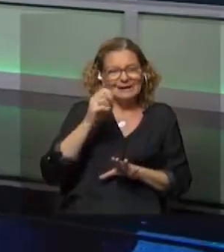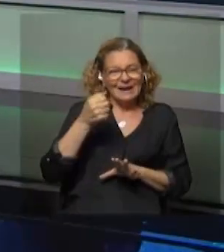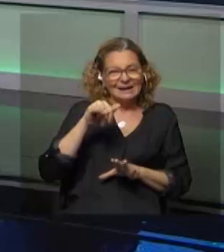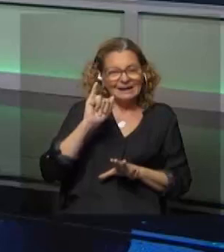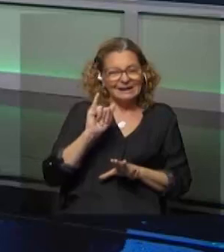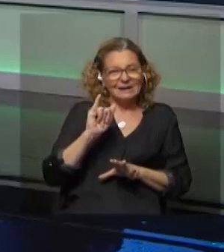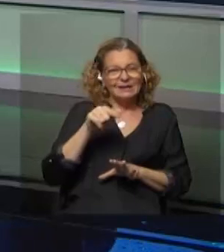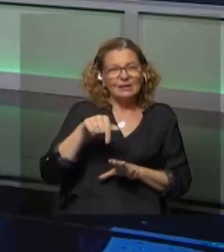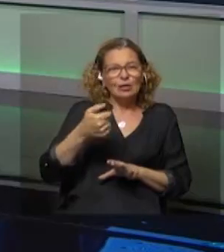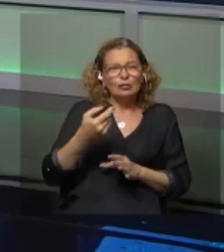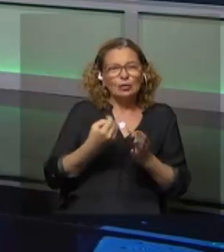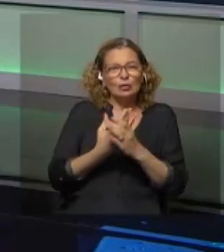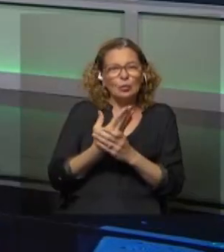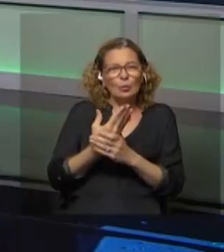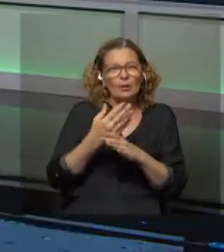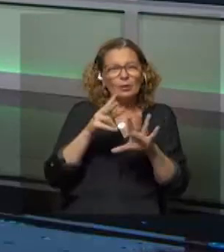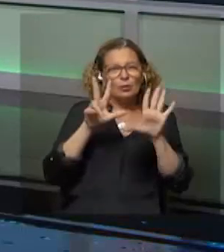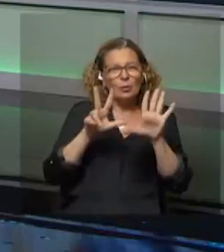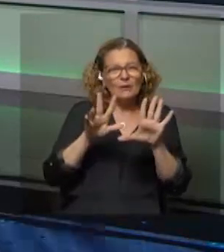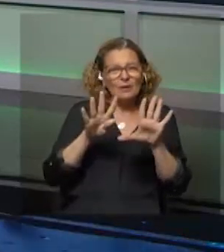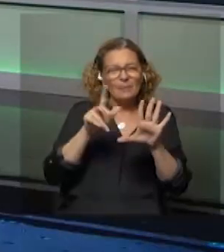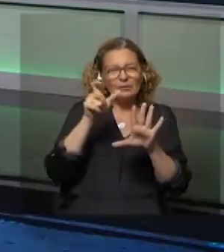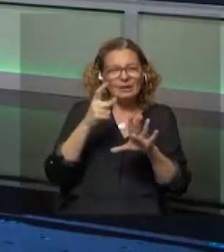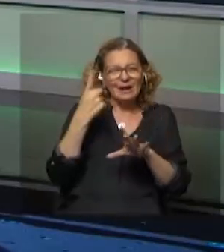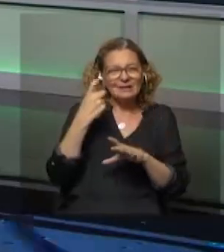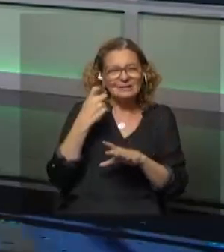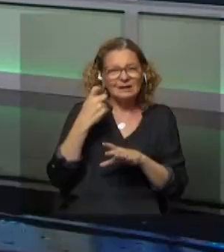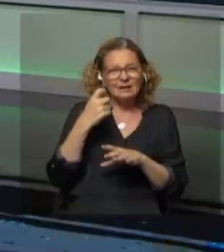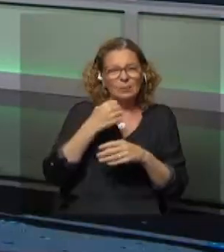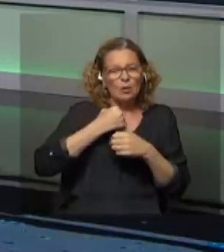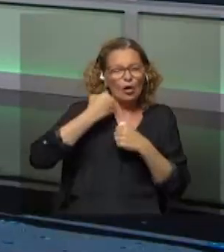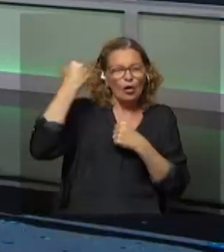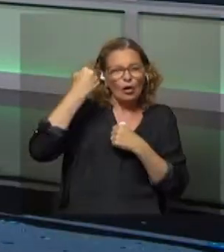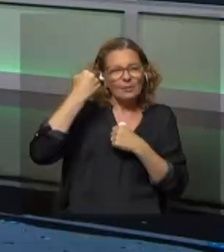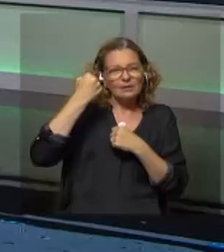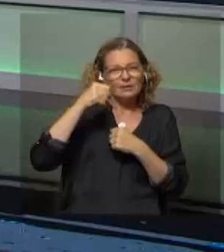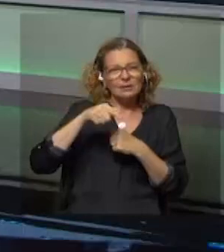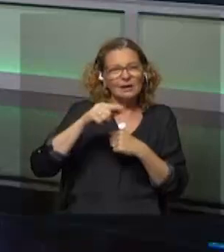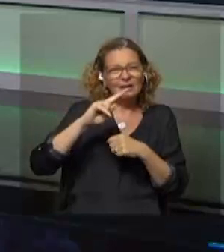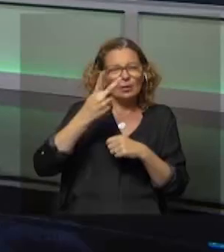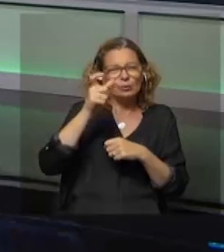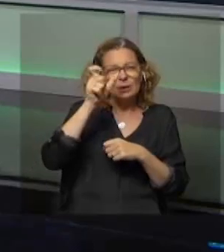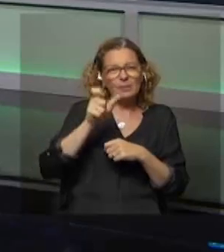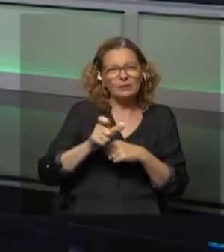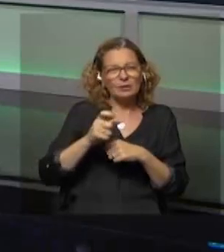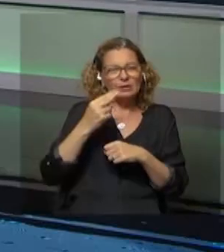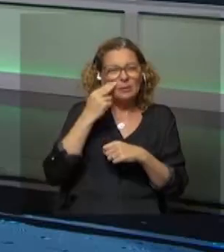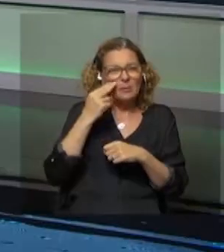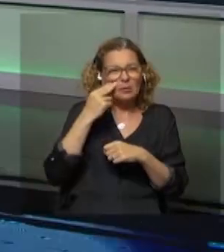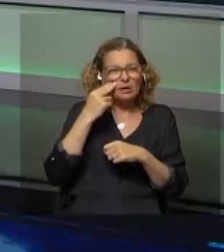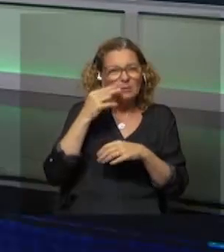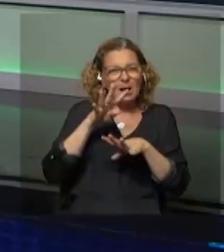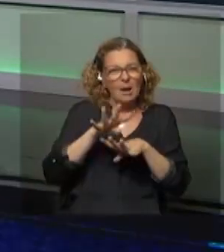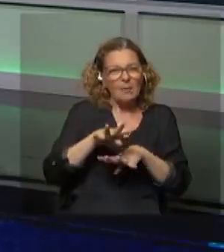y también de otros nueve condenados sin embargo ayer se produjo el ahorcamiento de la segunda persona que estaría involucrada en